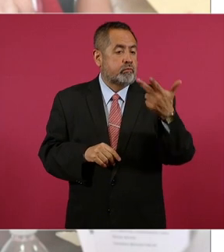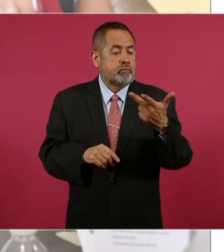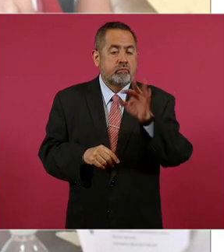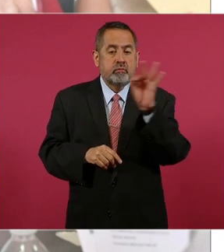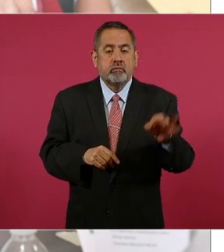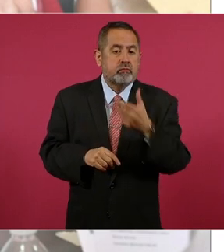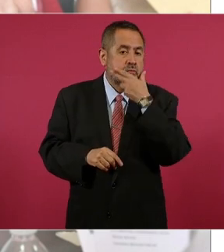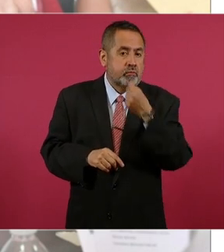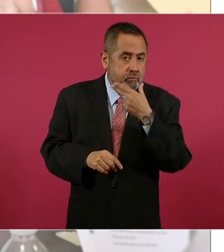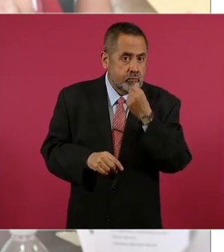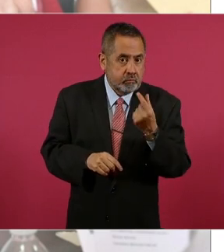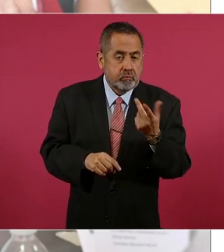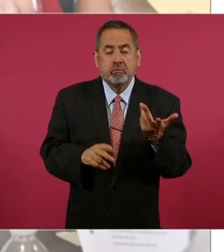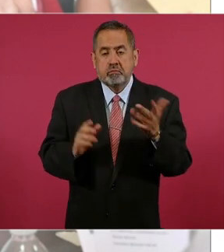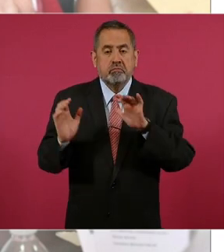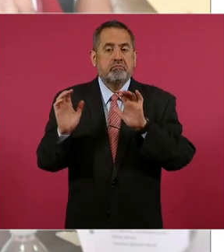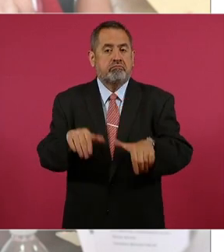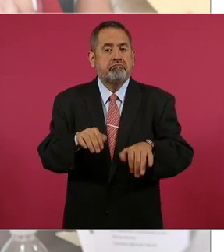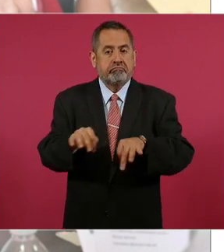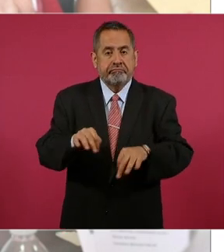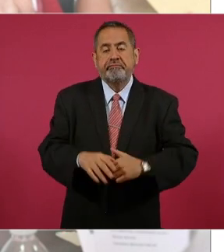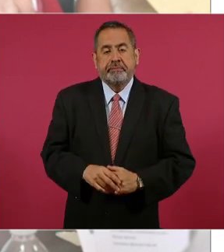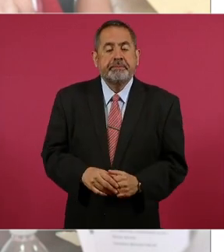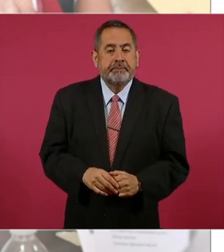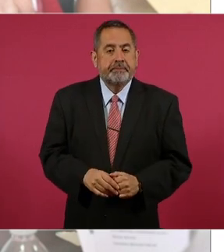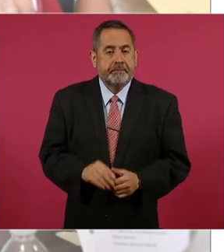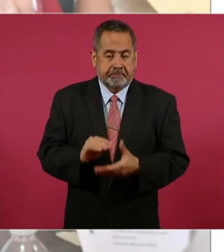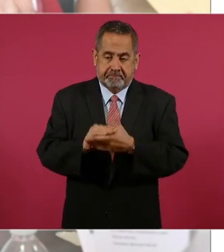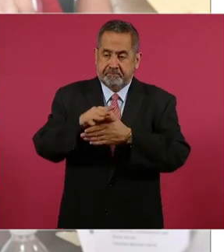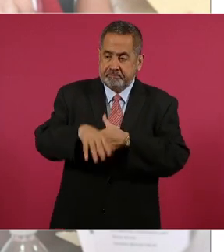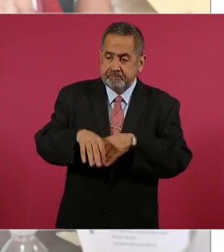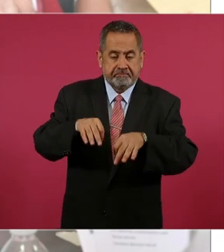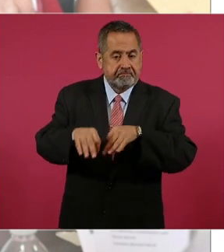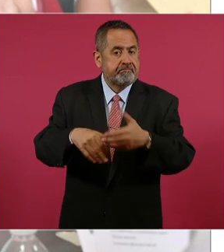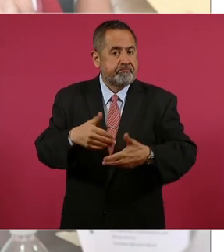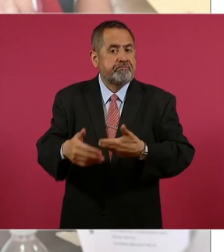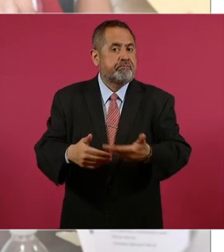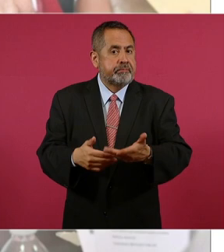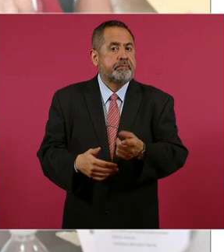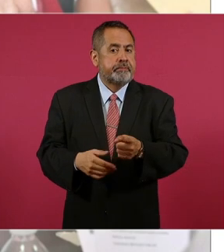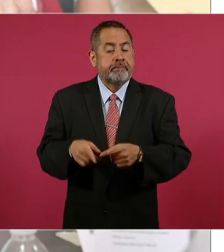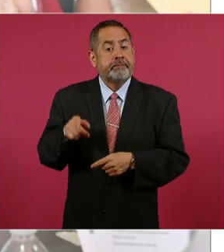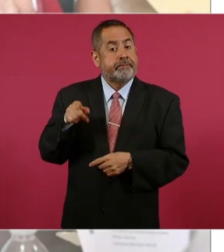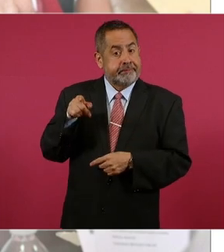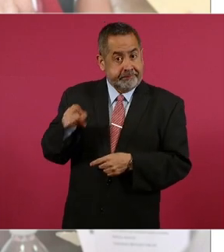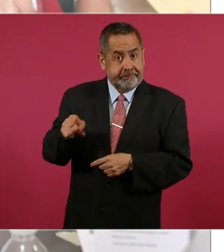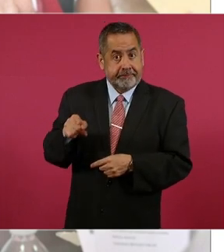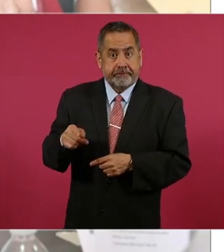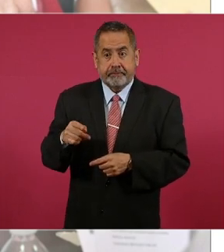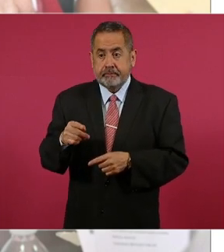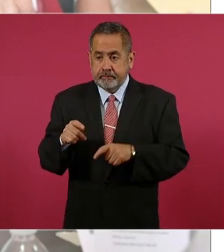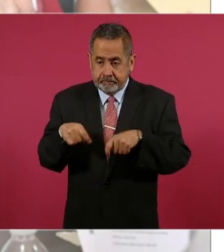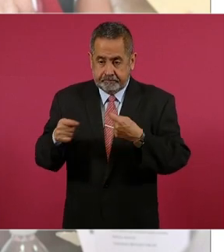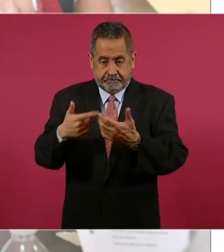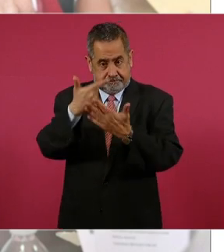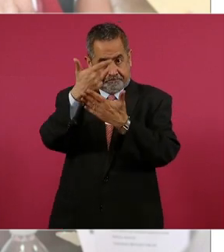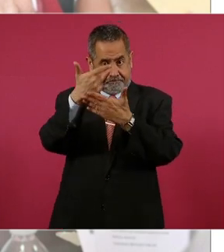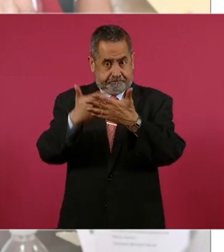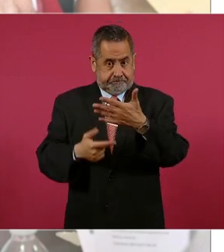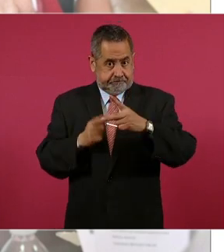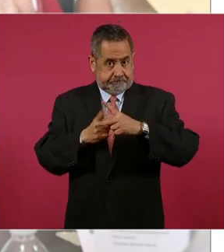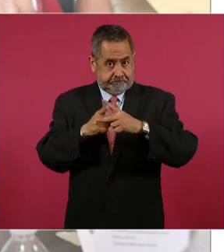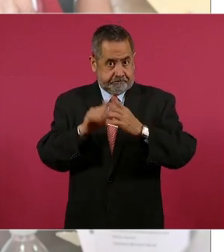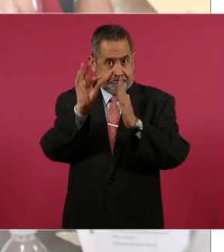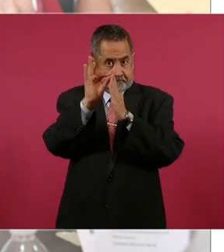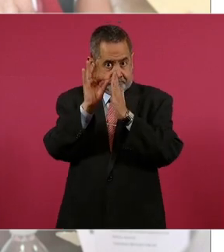hombres. Y algo también importante, estas contrataciones ya en el tabulador, en las condiciones